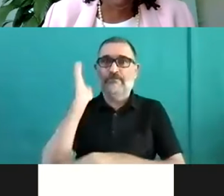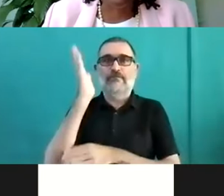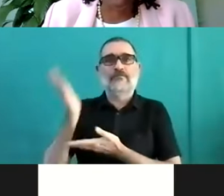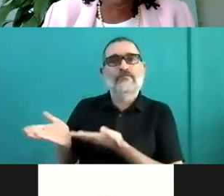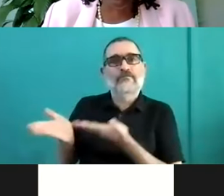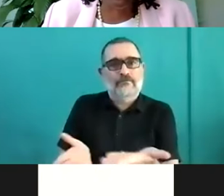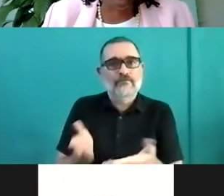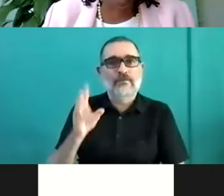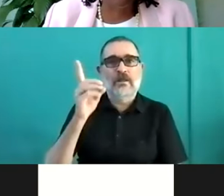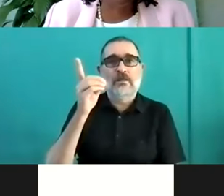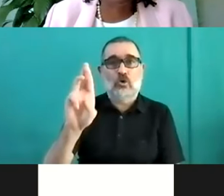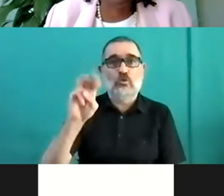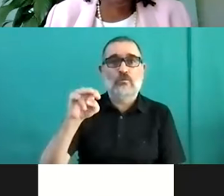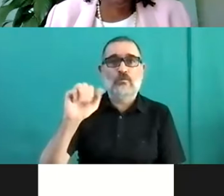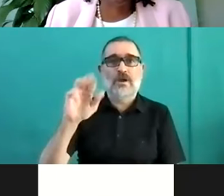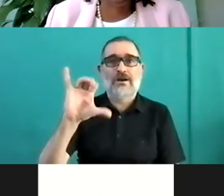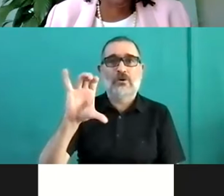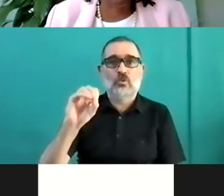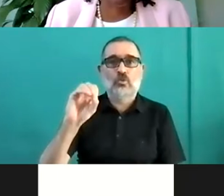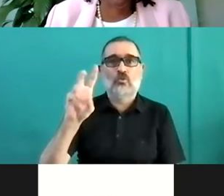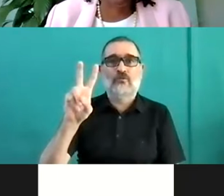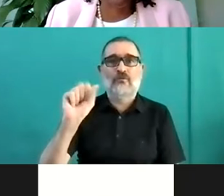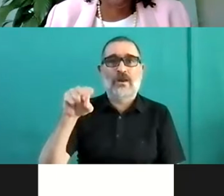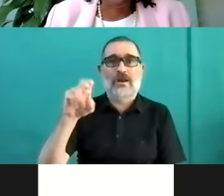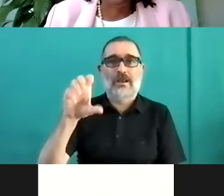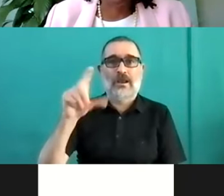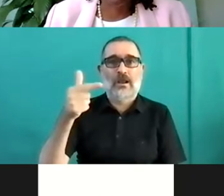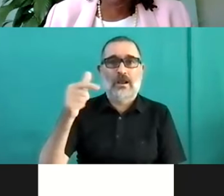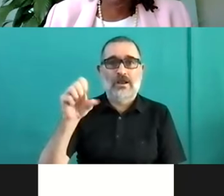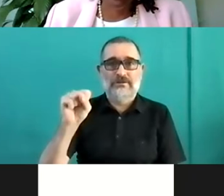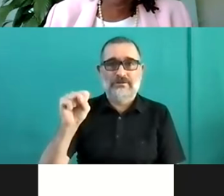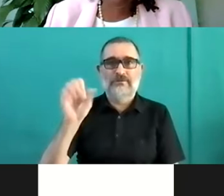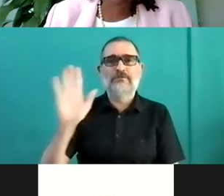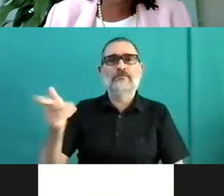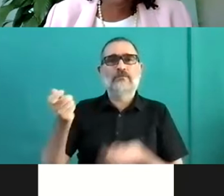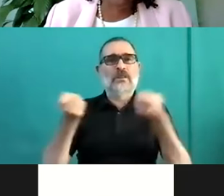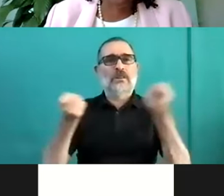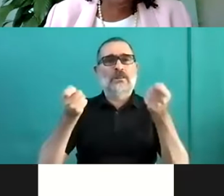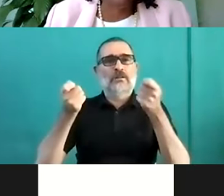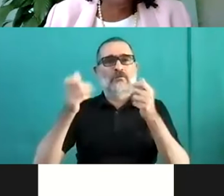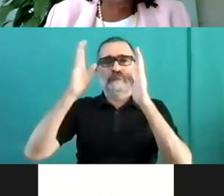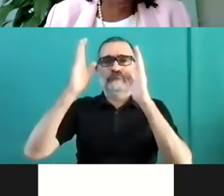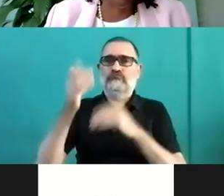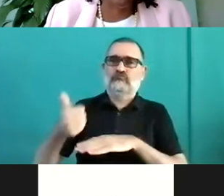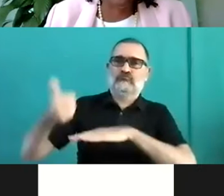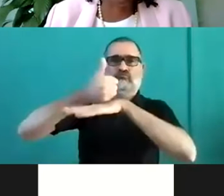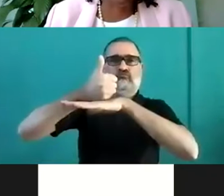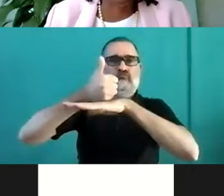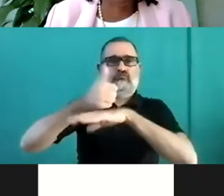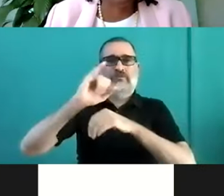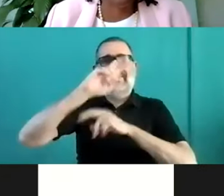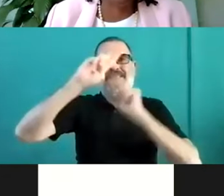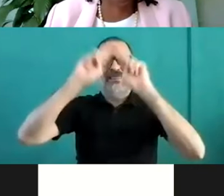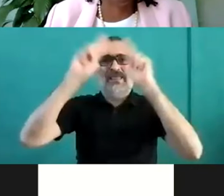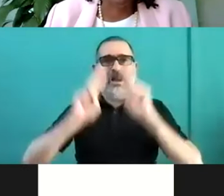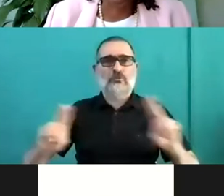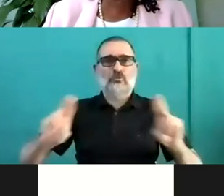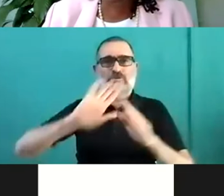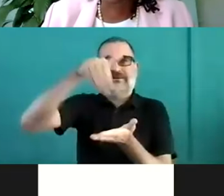también el director del Centro Internacional de Cirugía de Epilepsia, quien nos hará unos breves comentarios a manera de resumen y lecciones